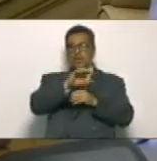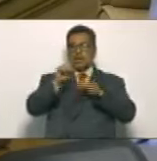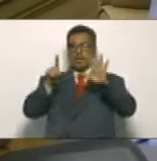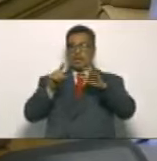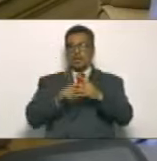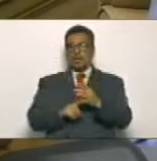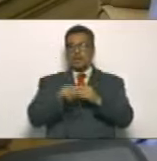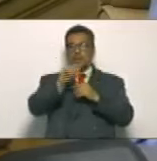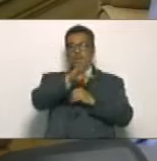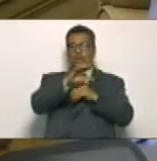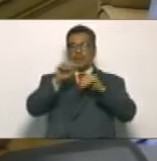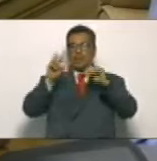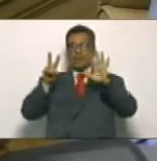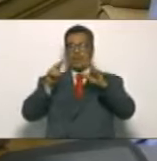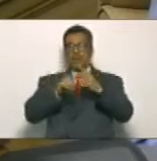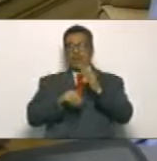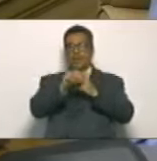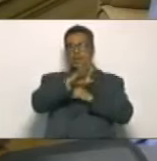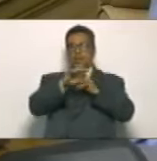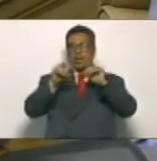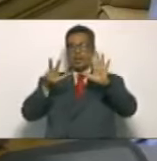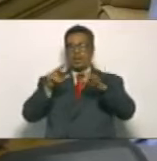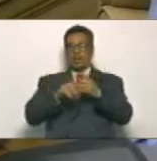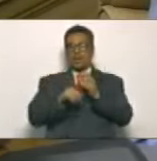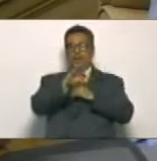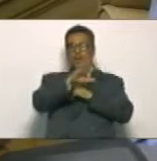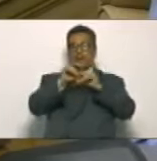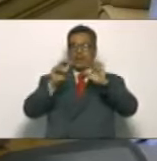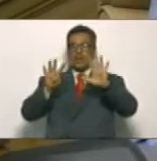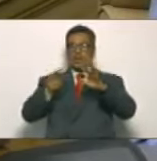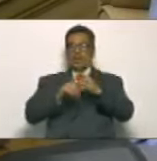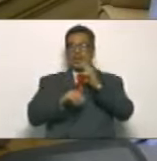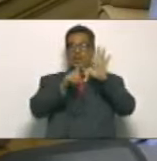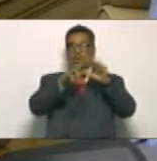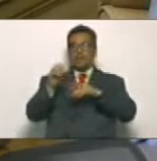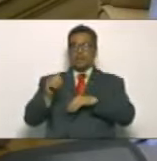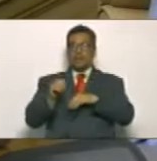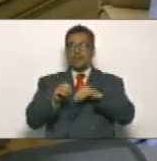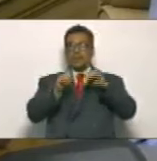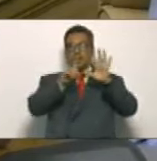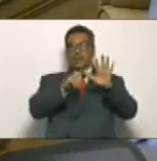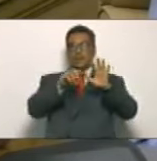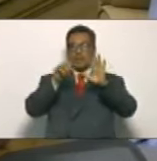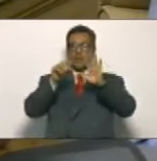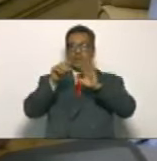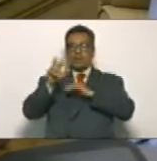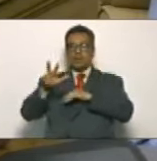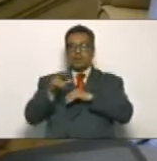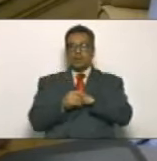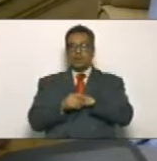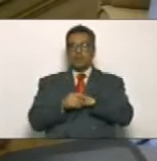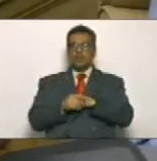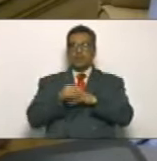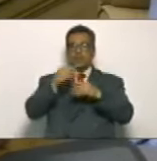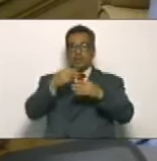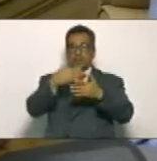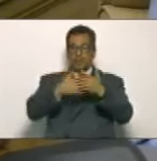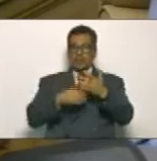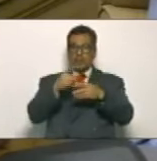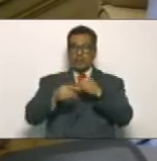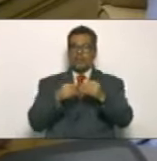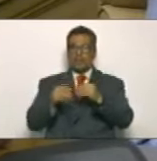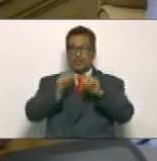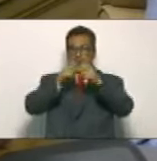55, 56, 57, 58, 59, 60 y 63. Con sus